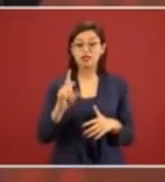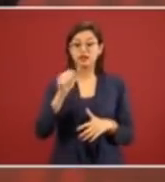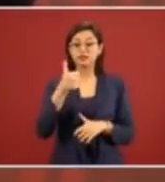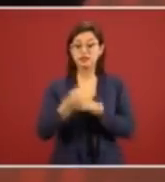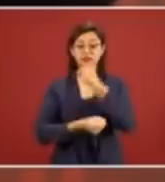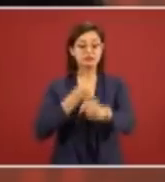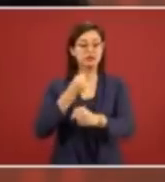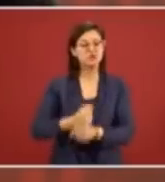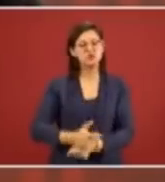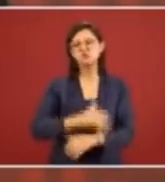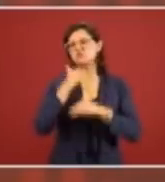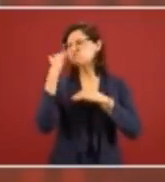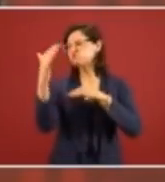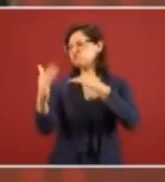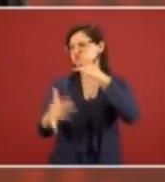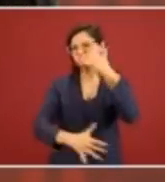la corrupción,